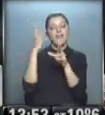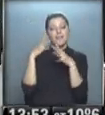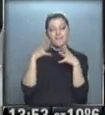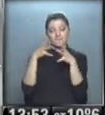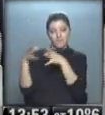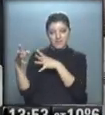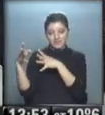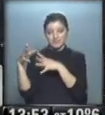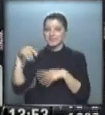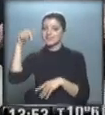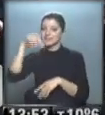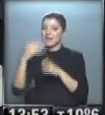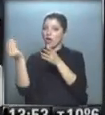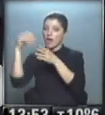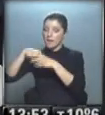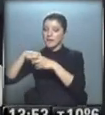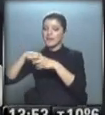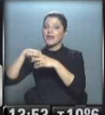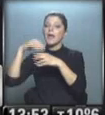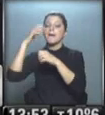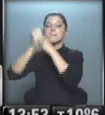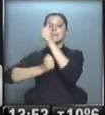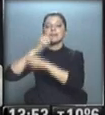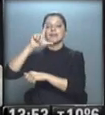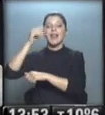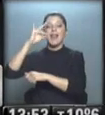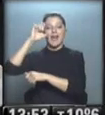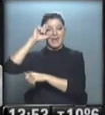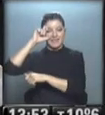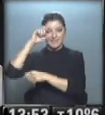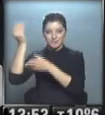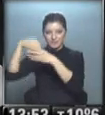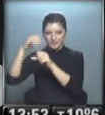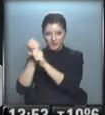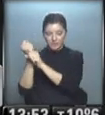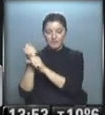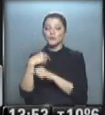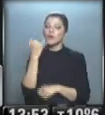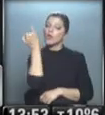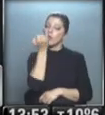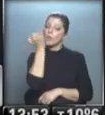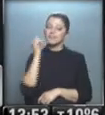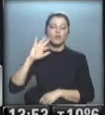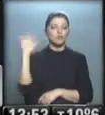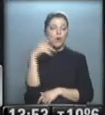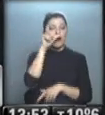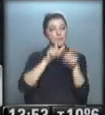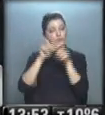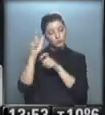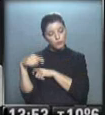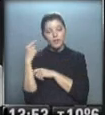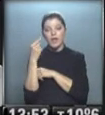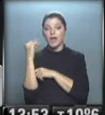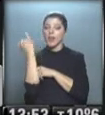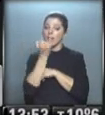opera la empresa la de kiro Agustín que le digas a toda la gente de la Cuenca le cuentes